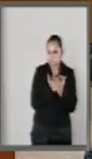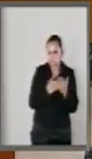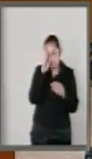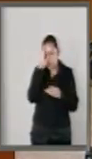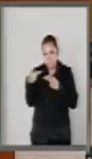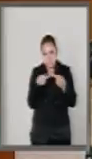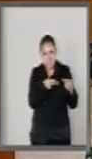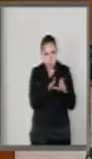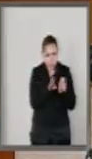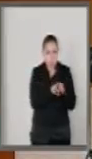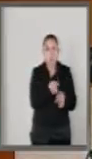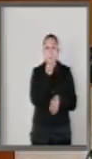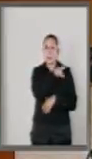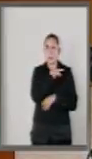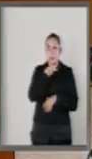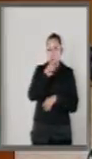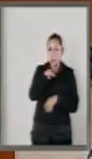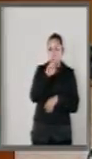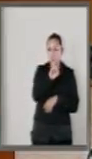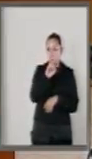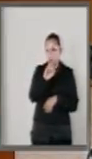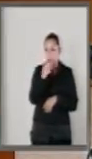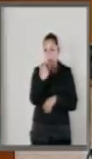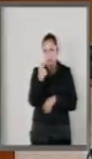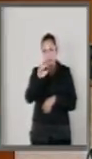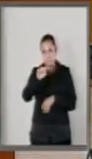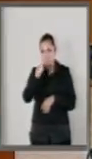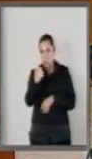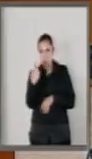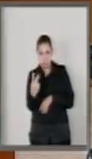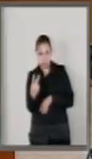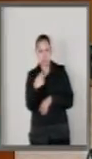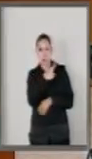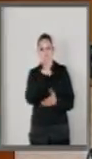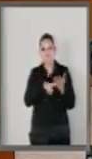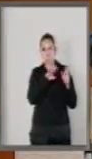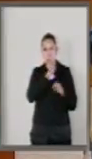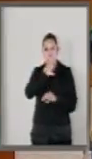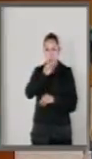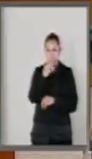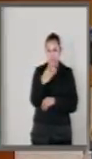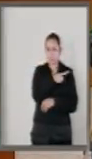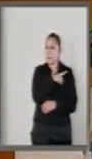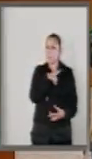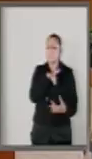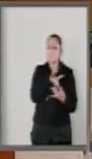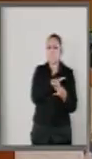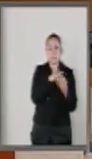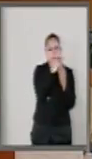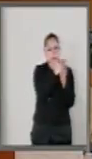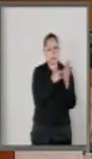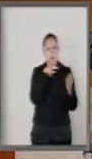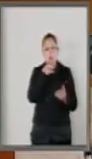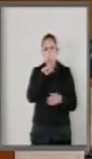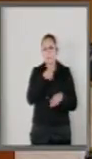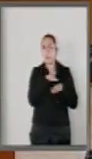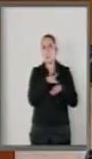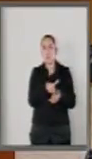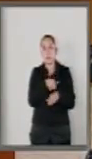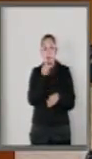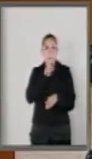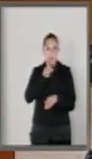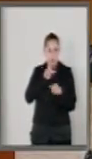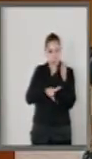007 SSA 2 1993 referente a la atención de la mujer durante el